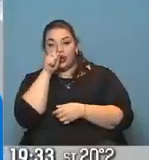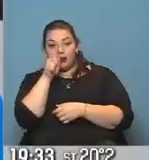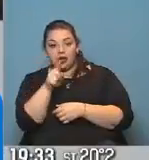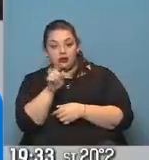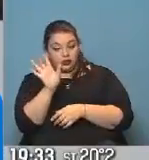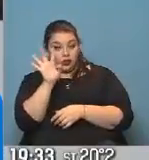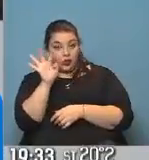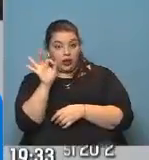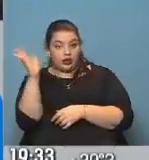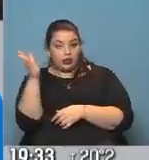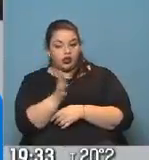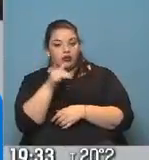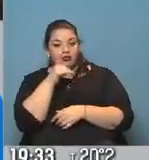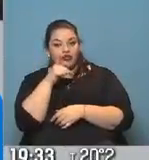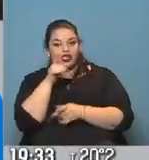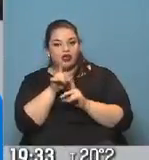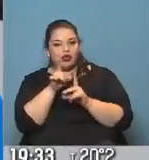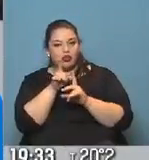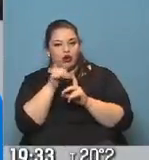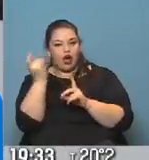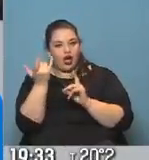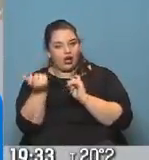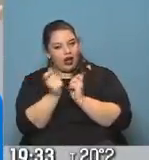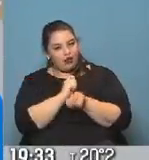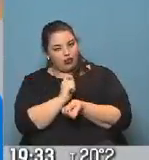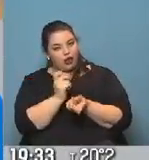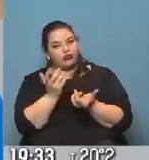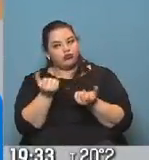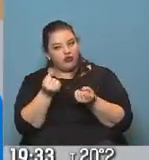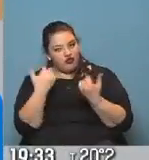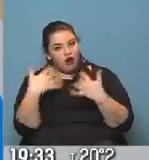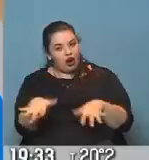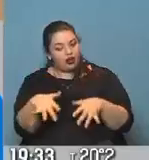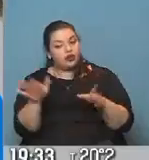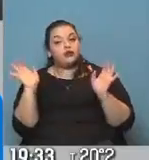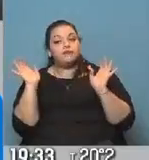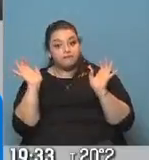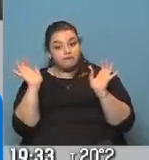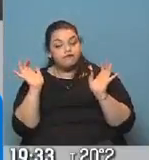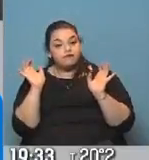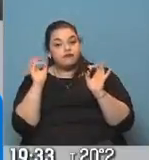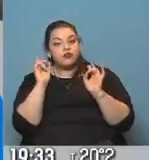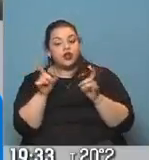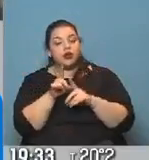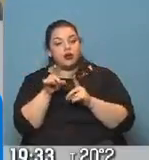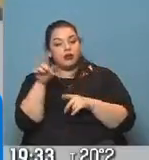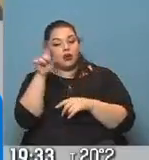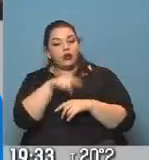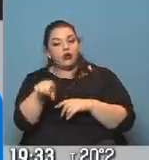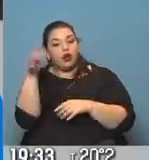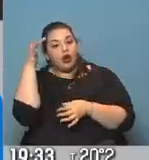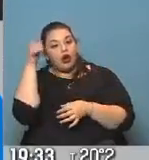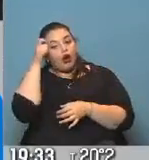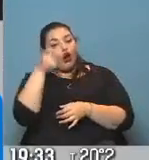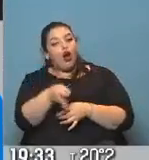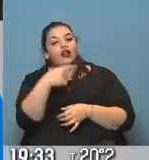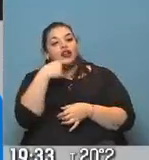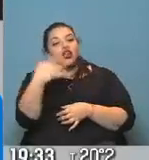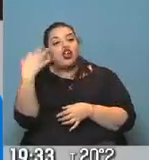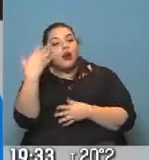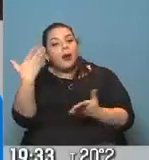40%, parece que hay una desproporción importante. Evidente. Bueno, lo que todavía la Corte descartó que tiene que haber una